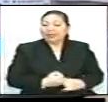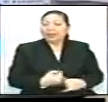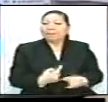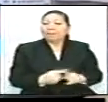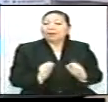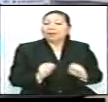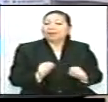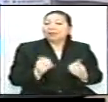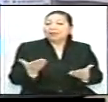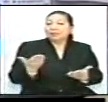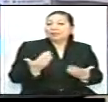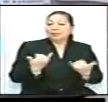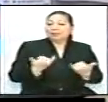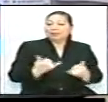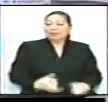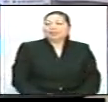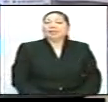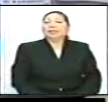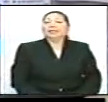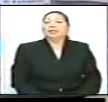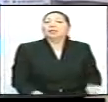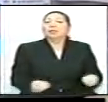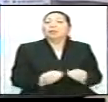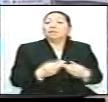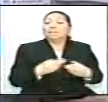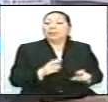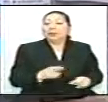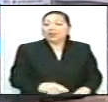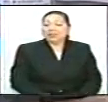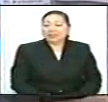Pero que lo que está pasando aquí es el sector público.